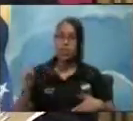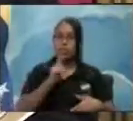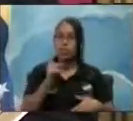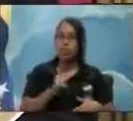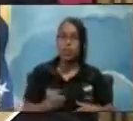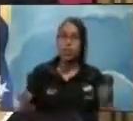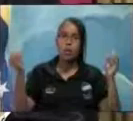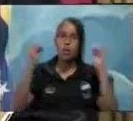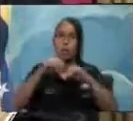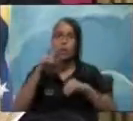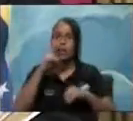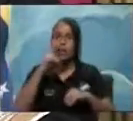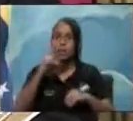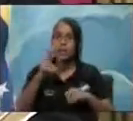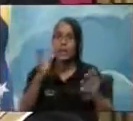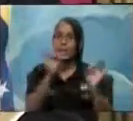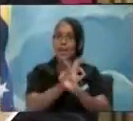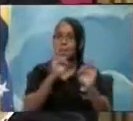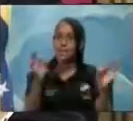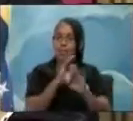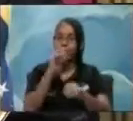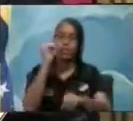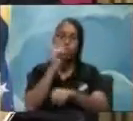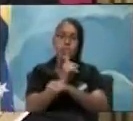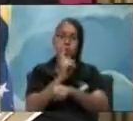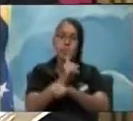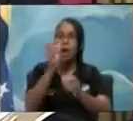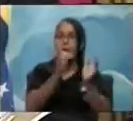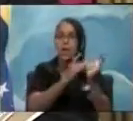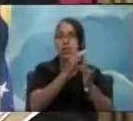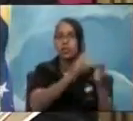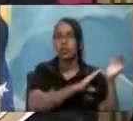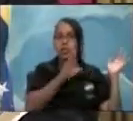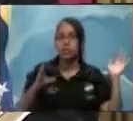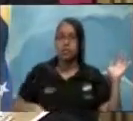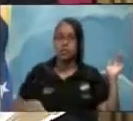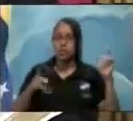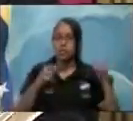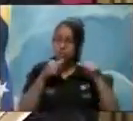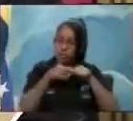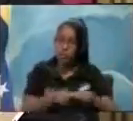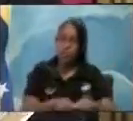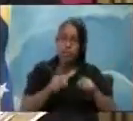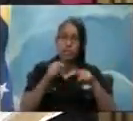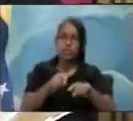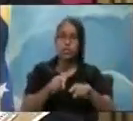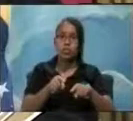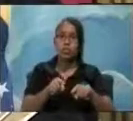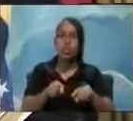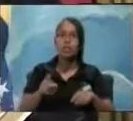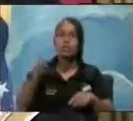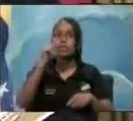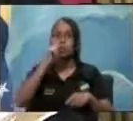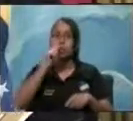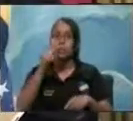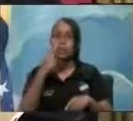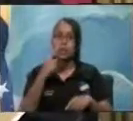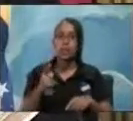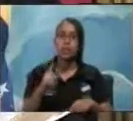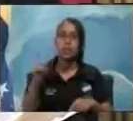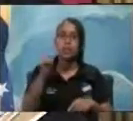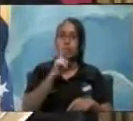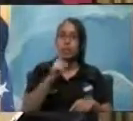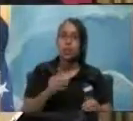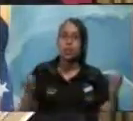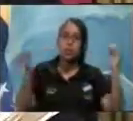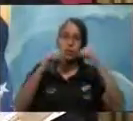ponga la mirada a nadie, solamente a Jesucristo. Enfatizo eso. Pedro dijo, no nos